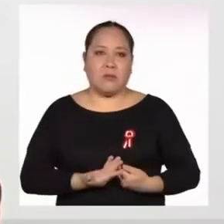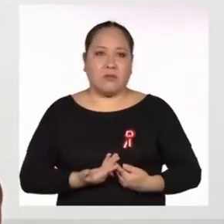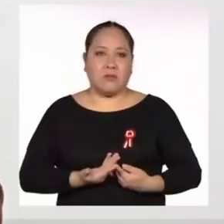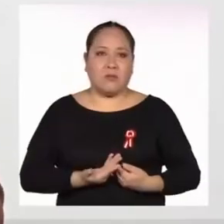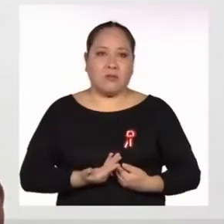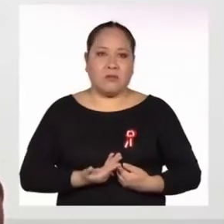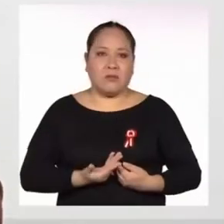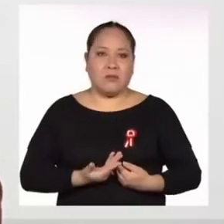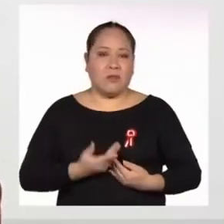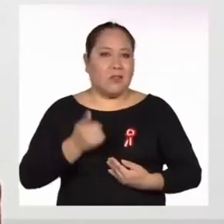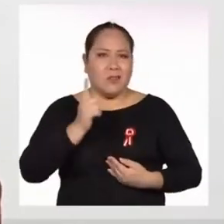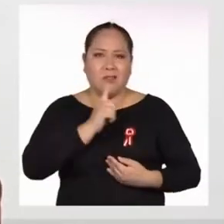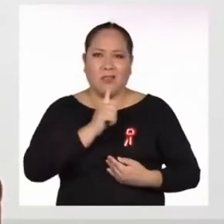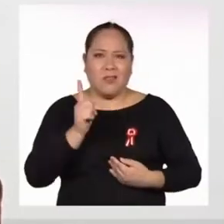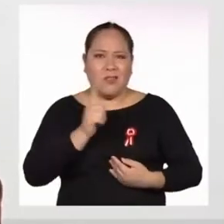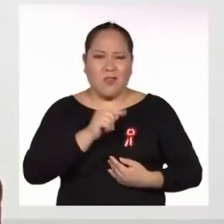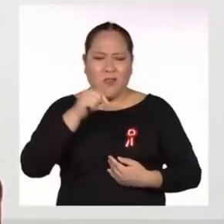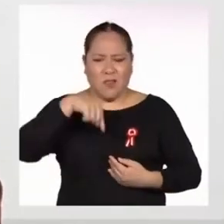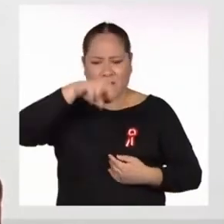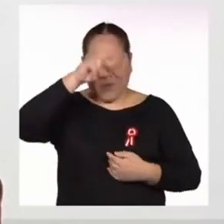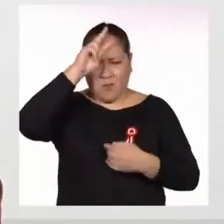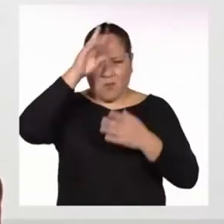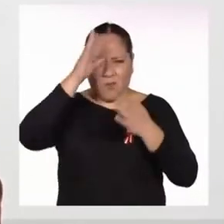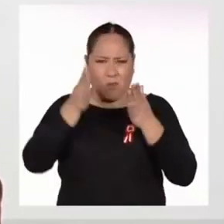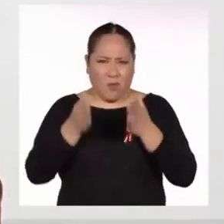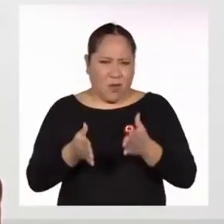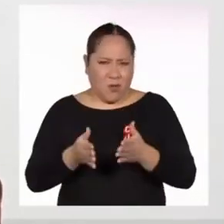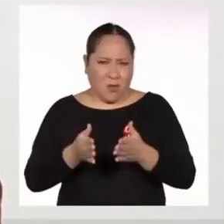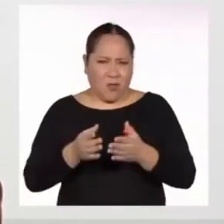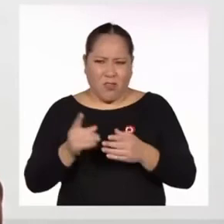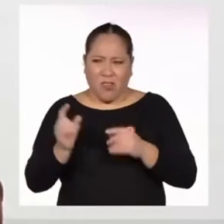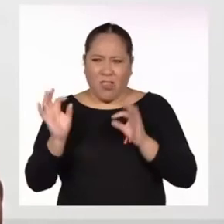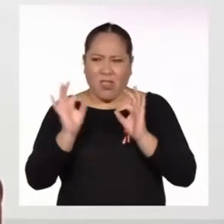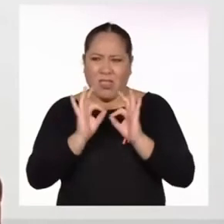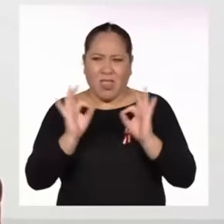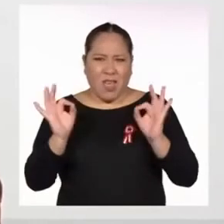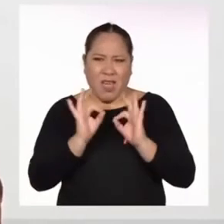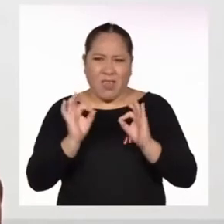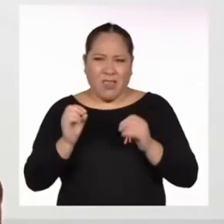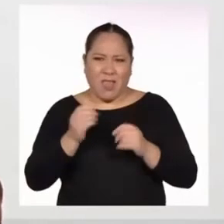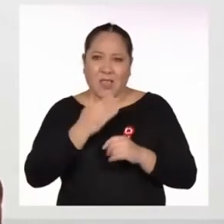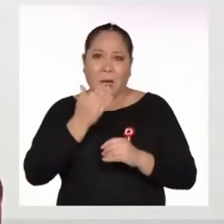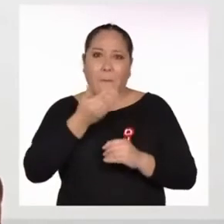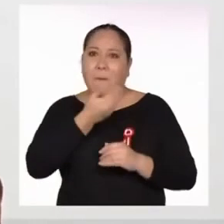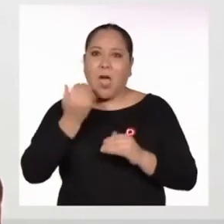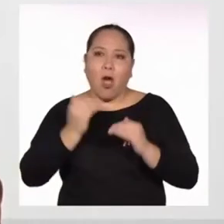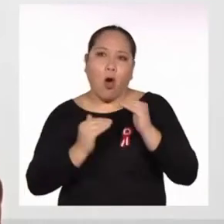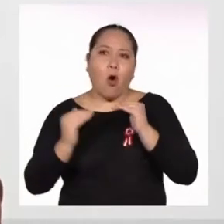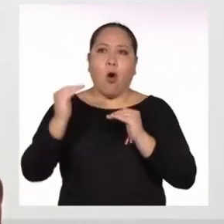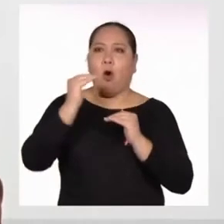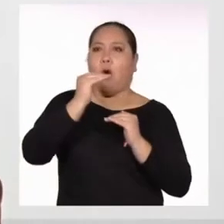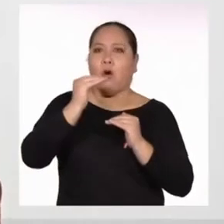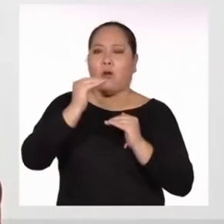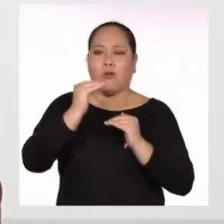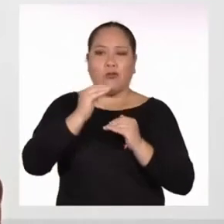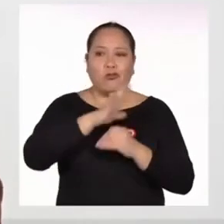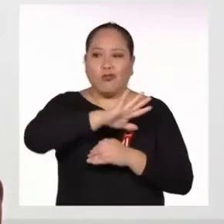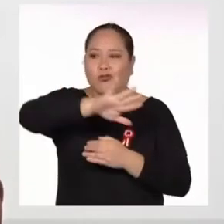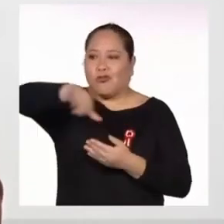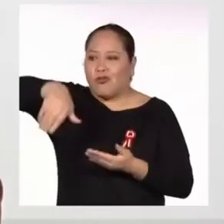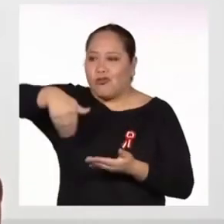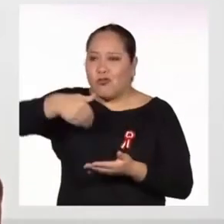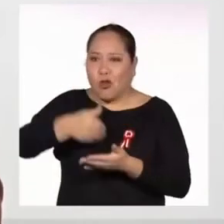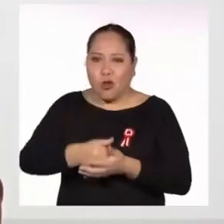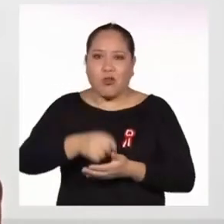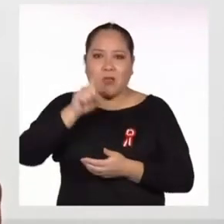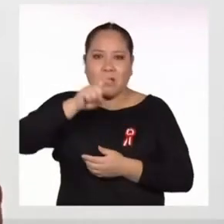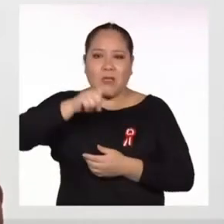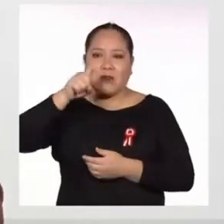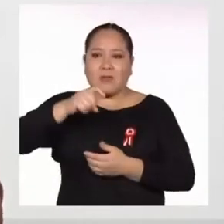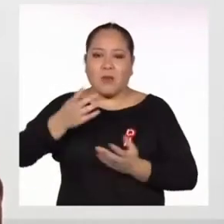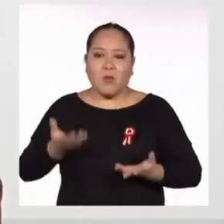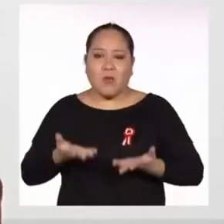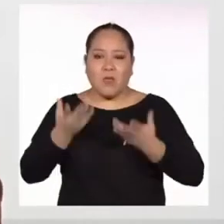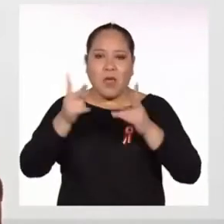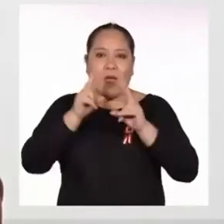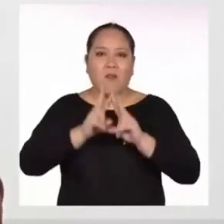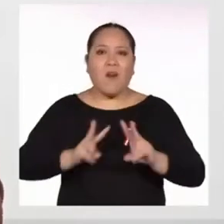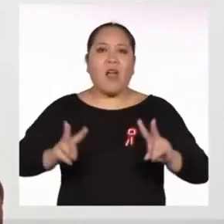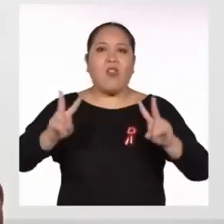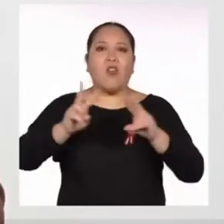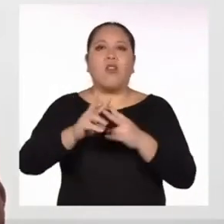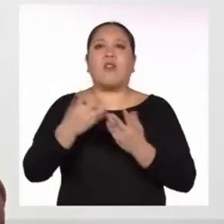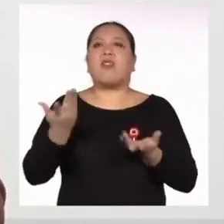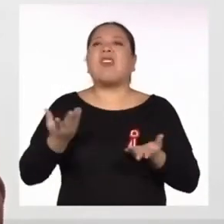nadie es mejor o peor que nadie todos los peruanos y peruanas debemos valorar lo que nos